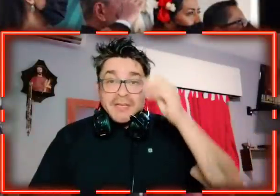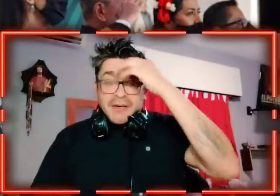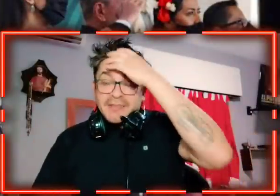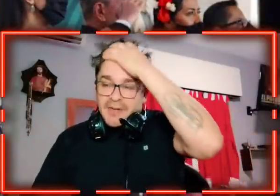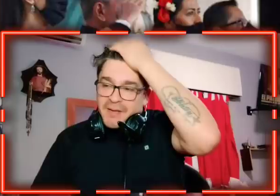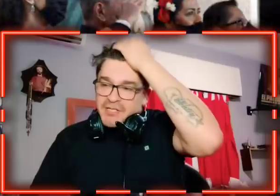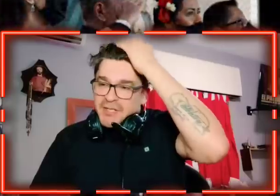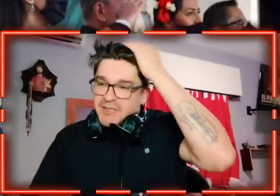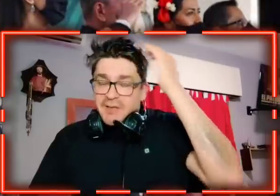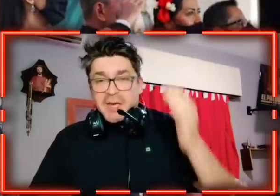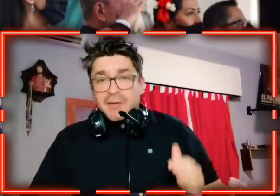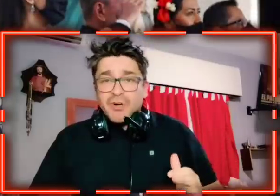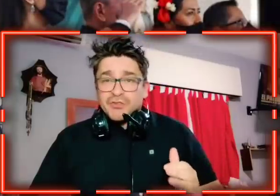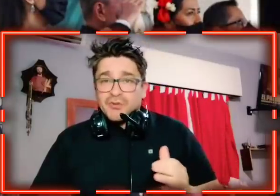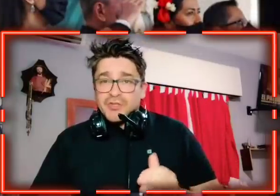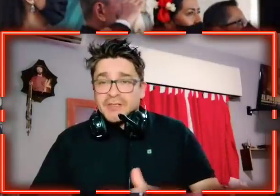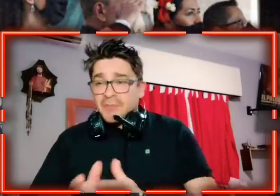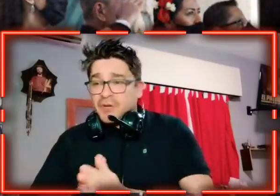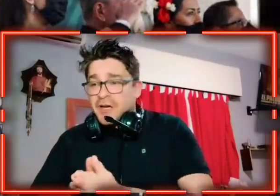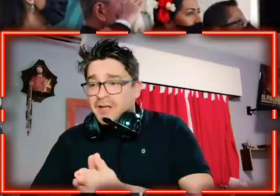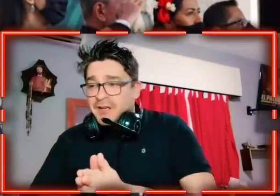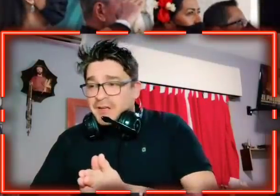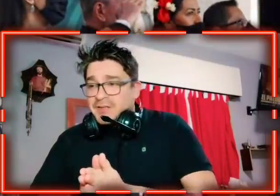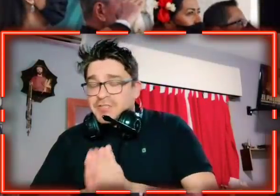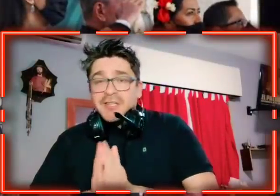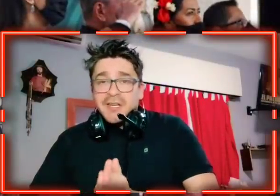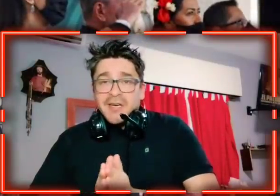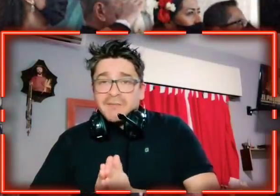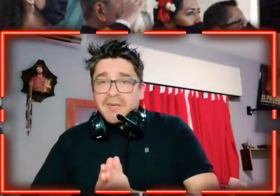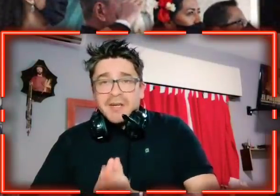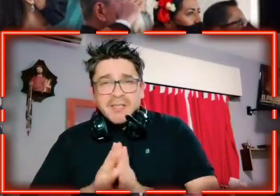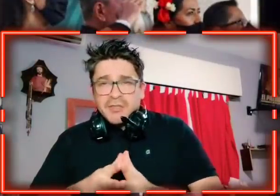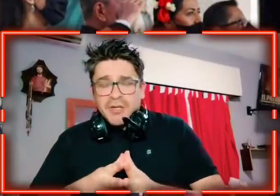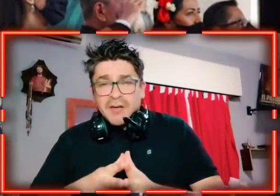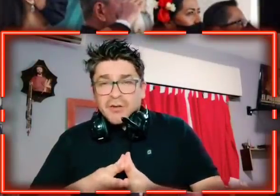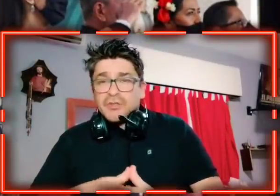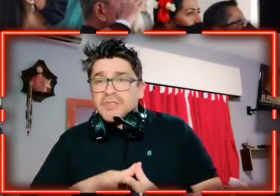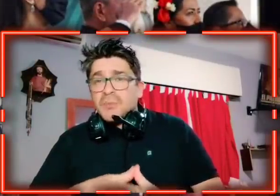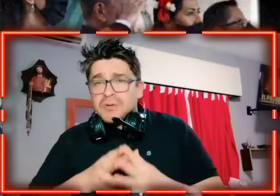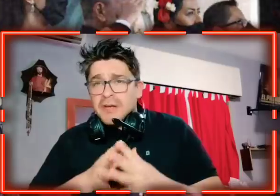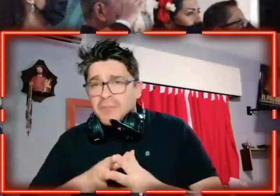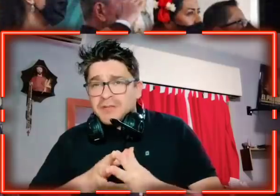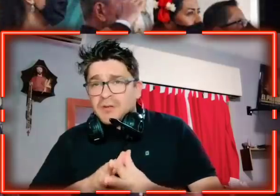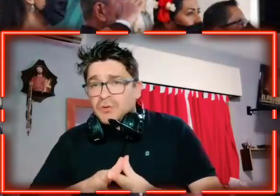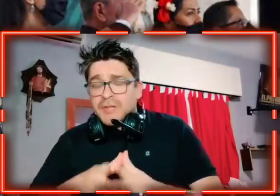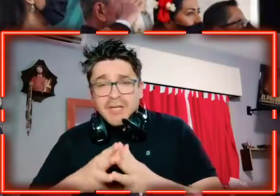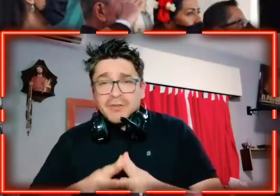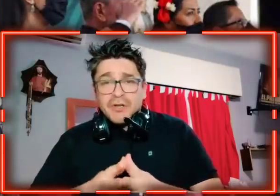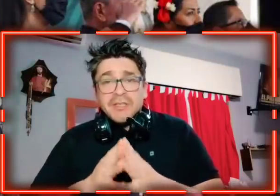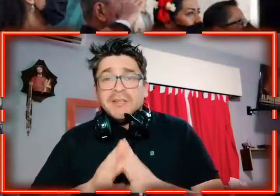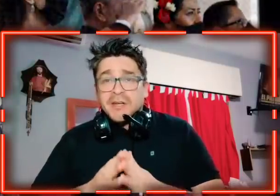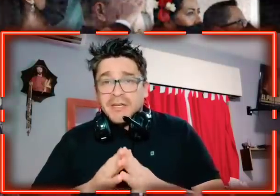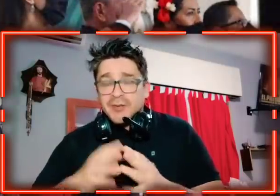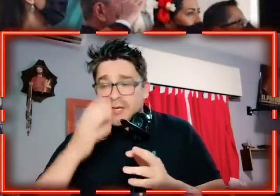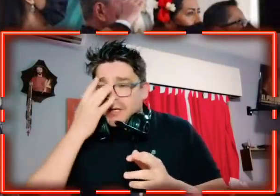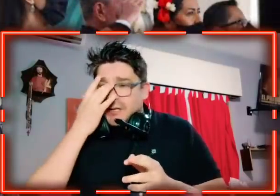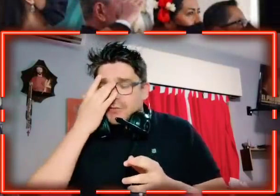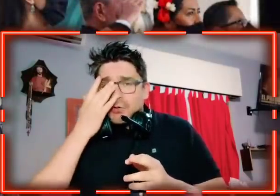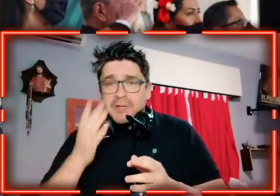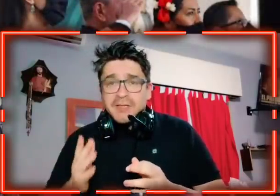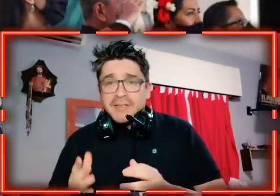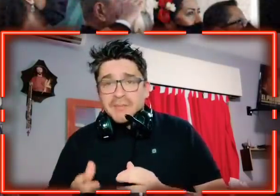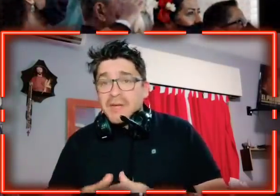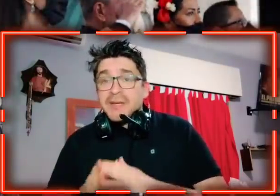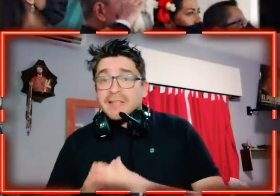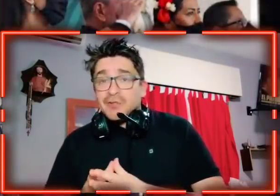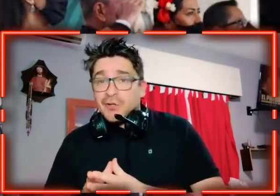Bueno, gente, ahí estaba Isabel Allende. Hermoso escuchar a esta mujer chilena, escritora, conocida mundialmente con un talento increíble.